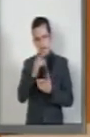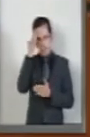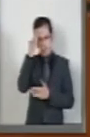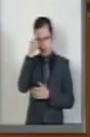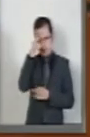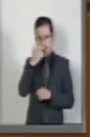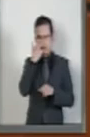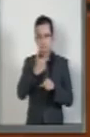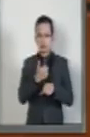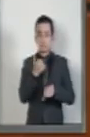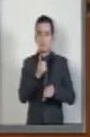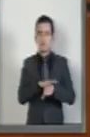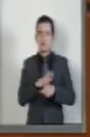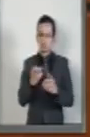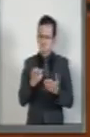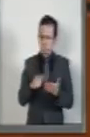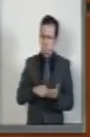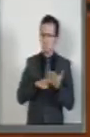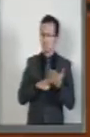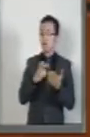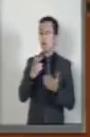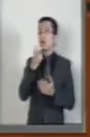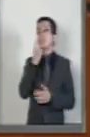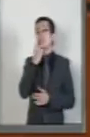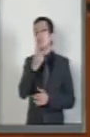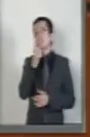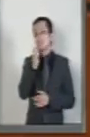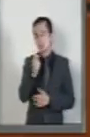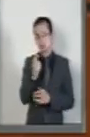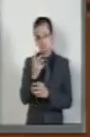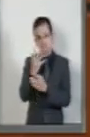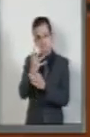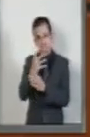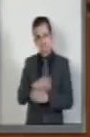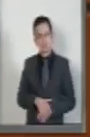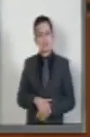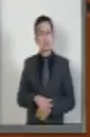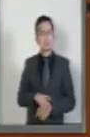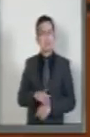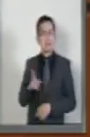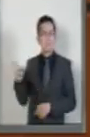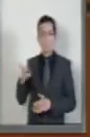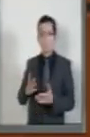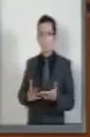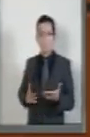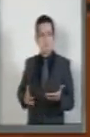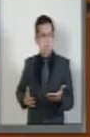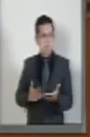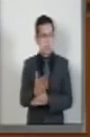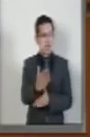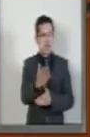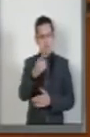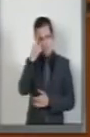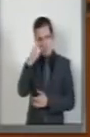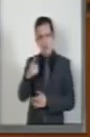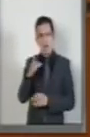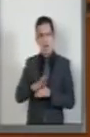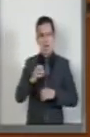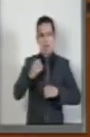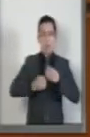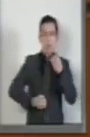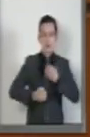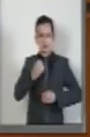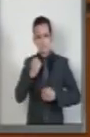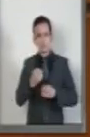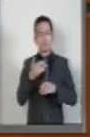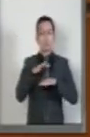Administrativas aluden, y abro comillas, a una intromisión indebida en la esfera jurídica de las personas